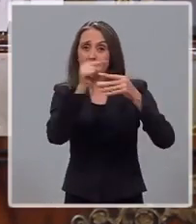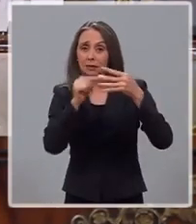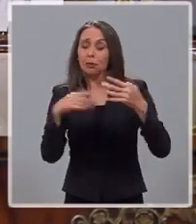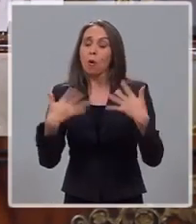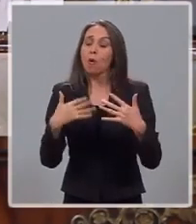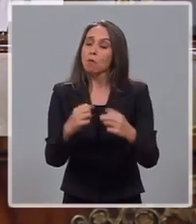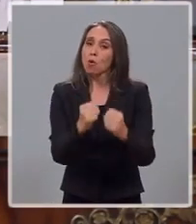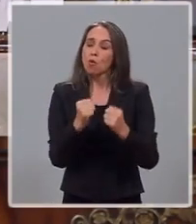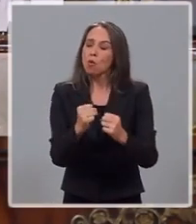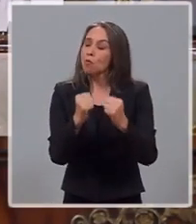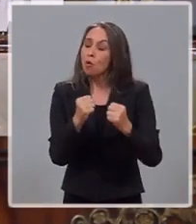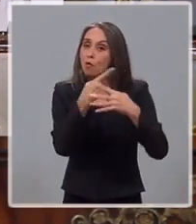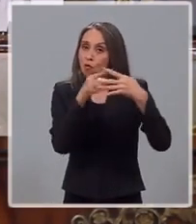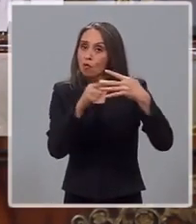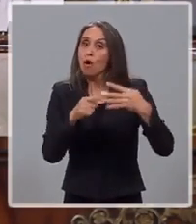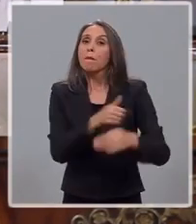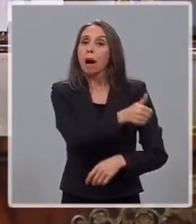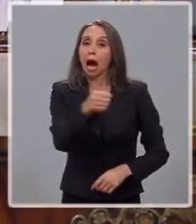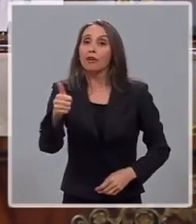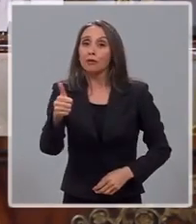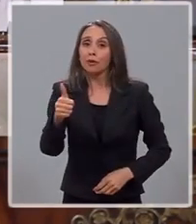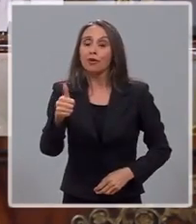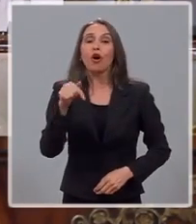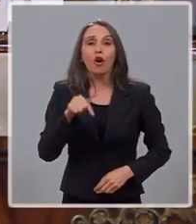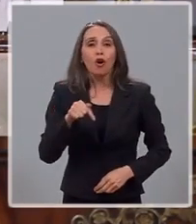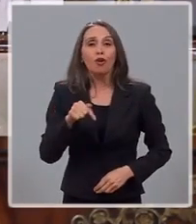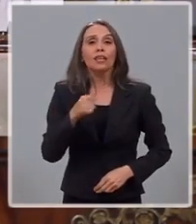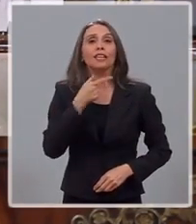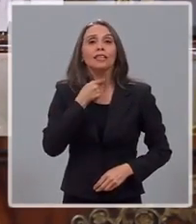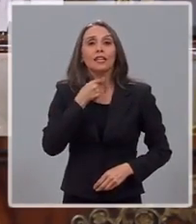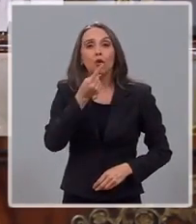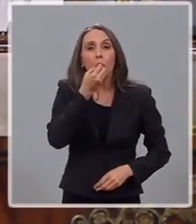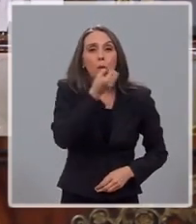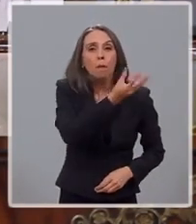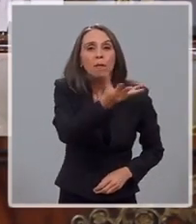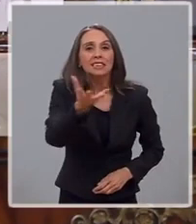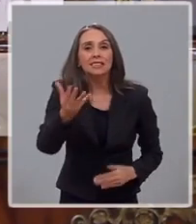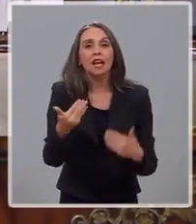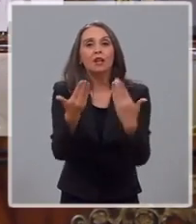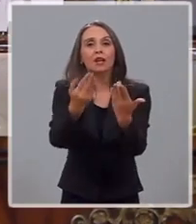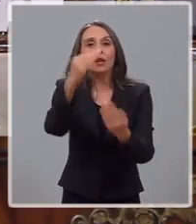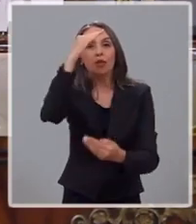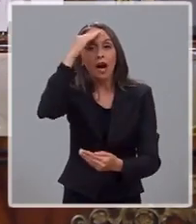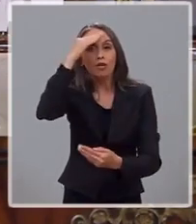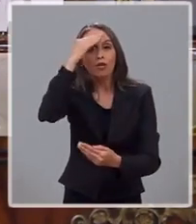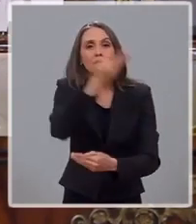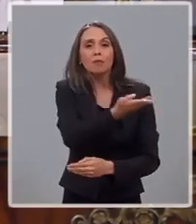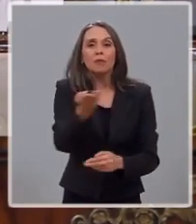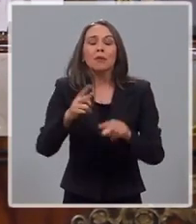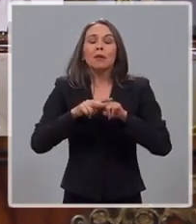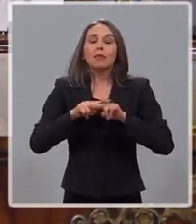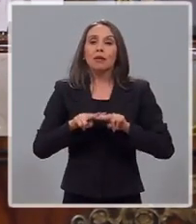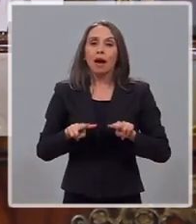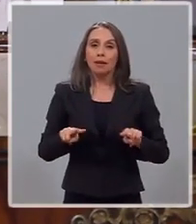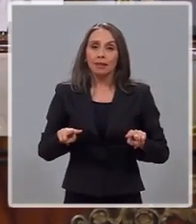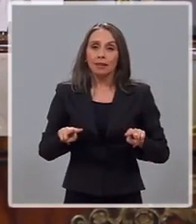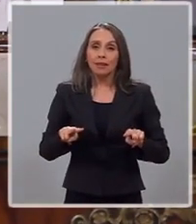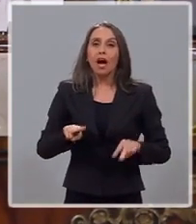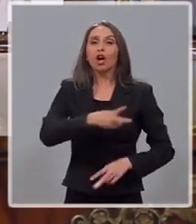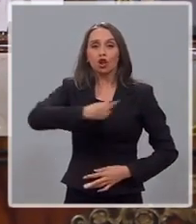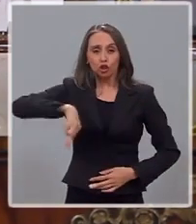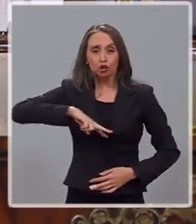muy duras y para todos hoy quiero compartir con ustedes un mensaje de confianza de tranquilidad porque